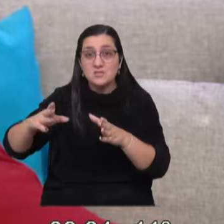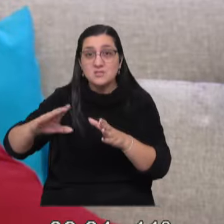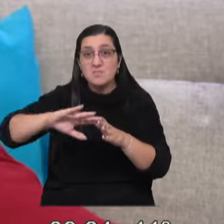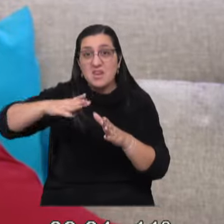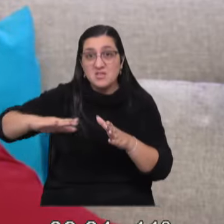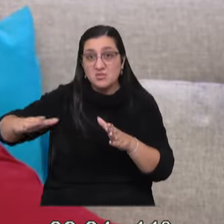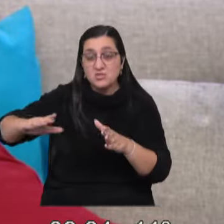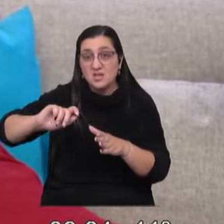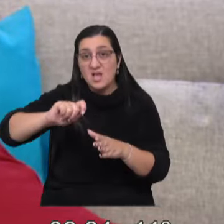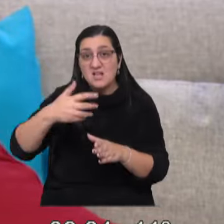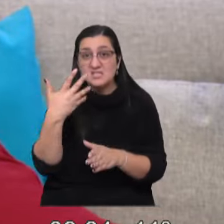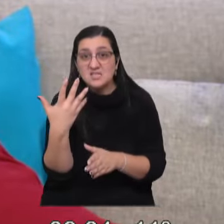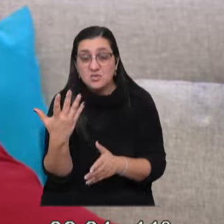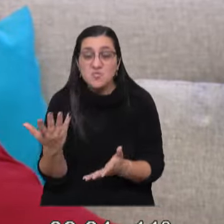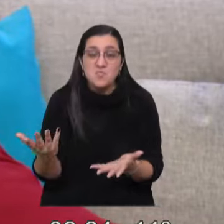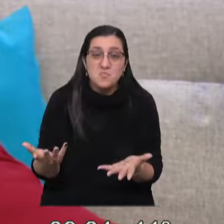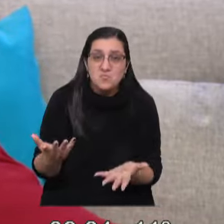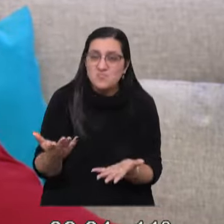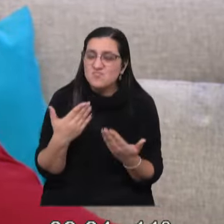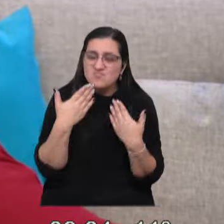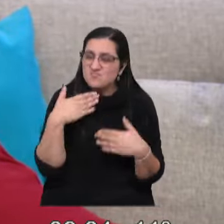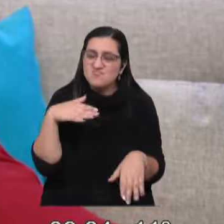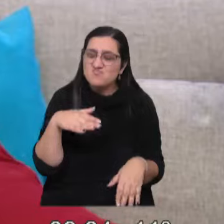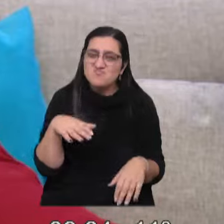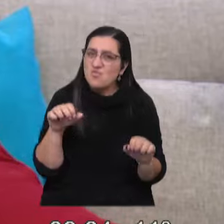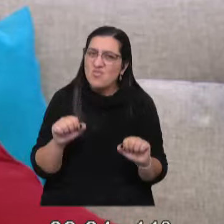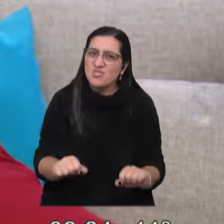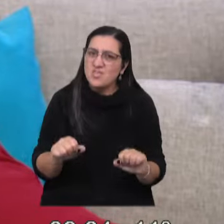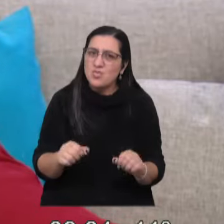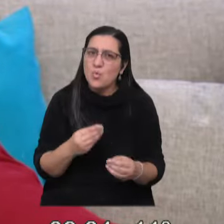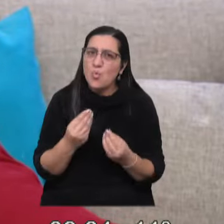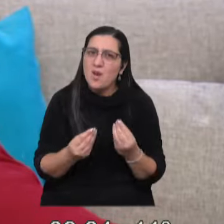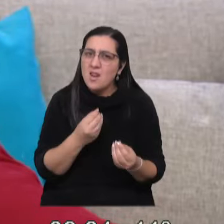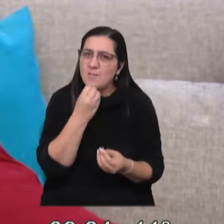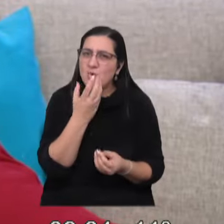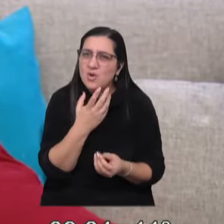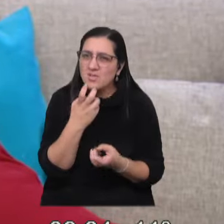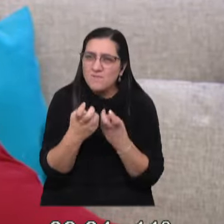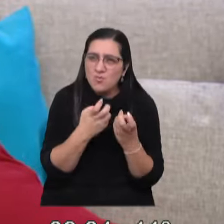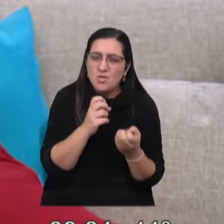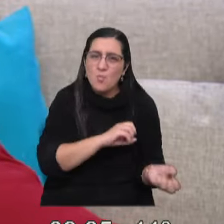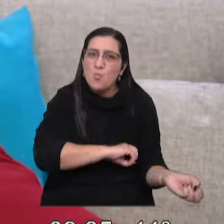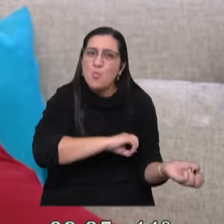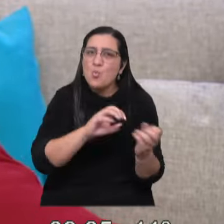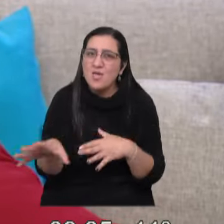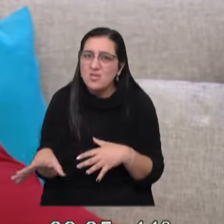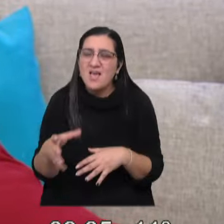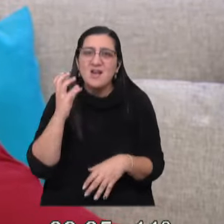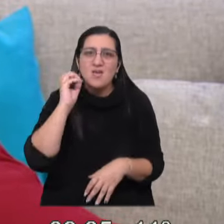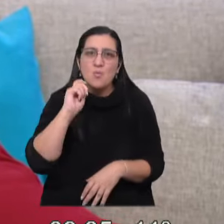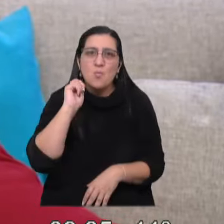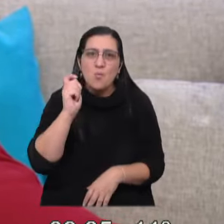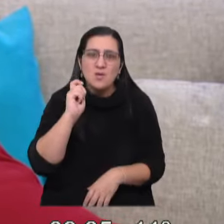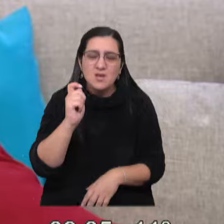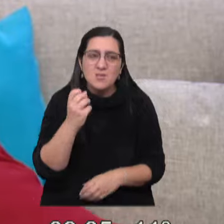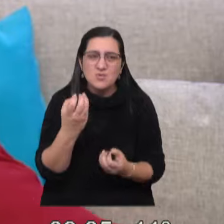porque uno tiene la sensación de no entender cuál es la mejora que se busca con esa mudanza y cuando estamos hablando de